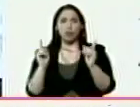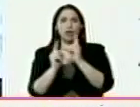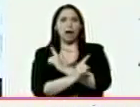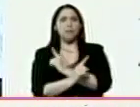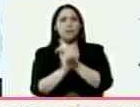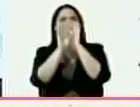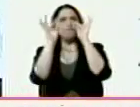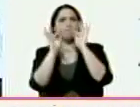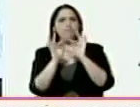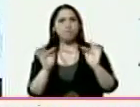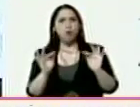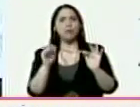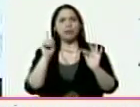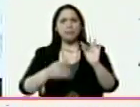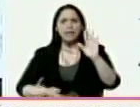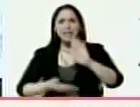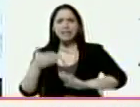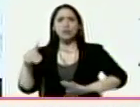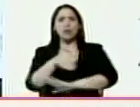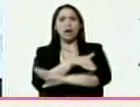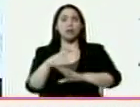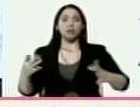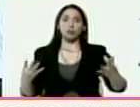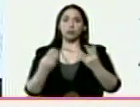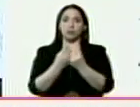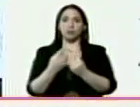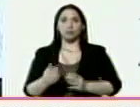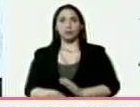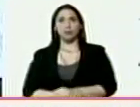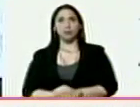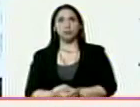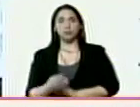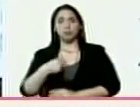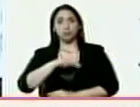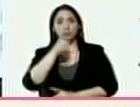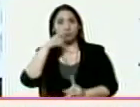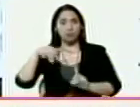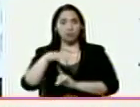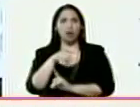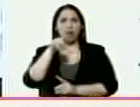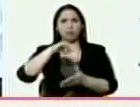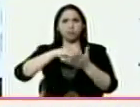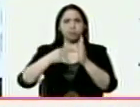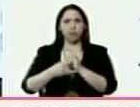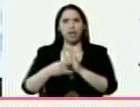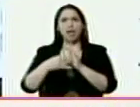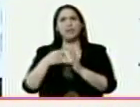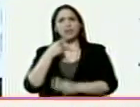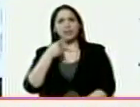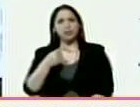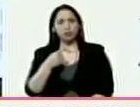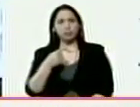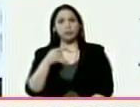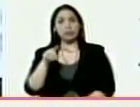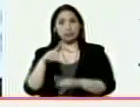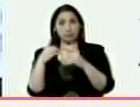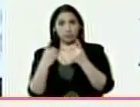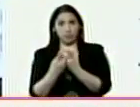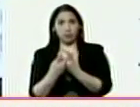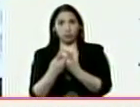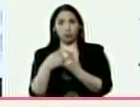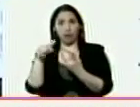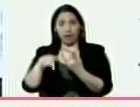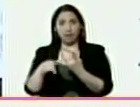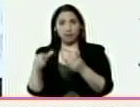método, irnos a la calle con nuestro pueblo, y en ese sentido hemos definido qué despachos de este